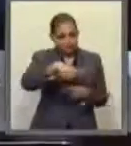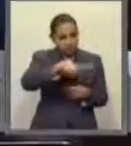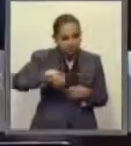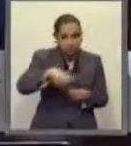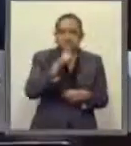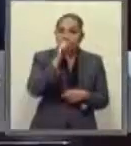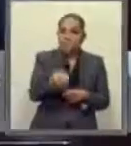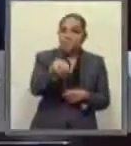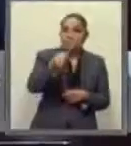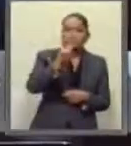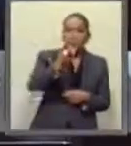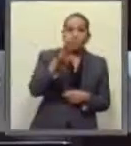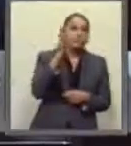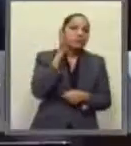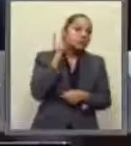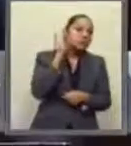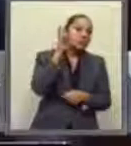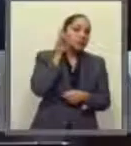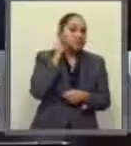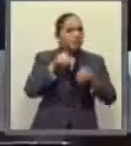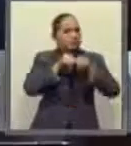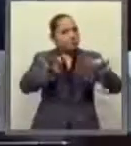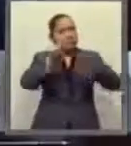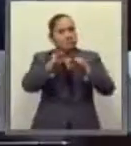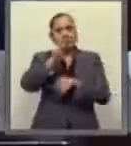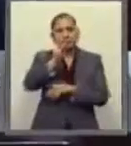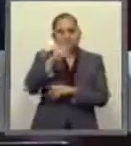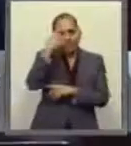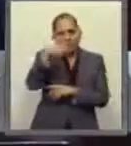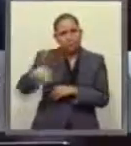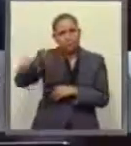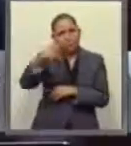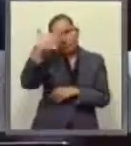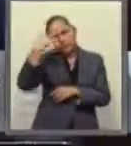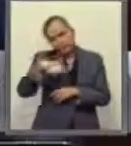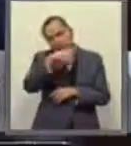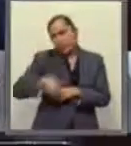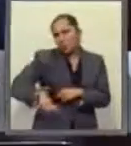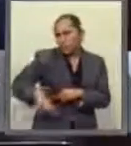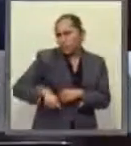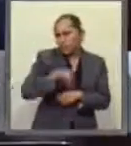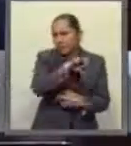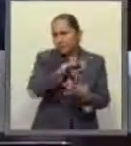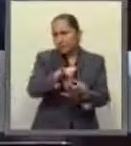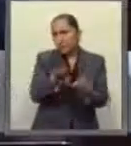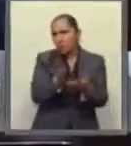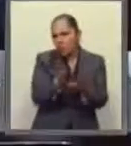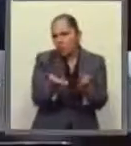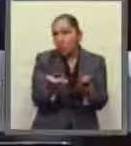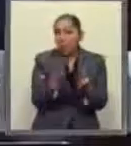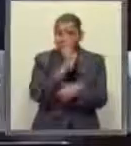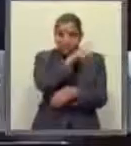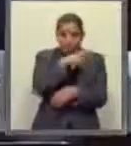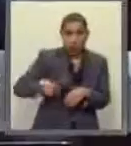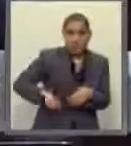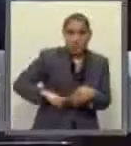Congreso puedan tal vez saber cómo interviene el estado o cómo debería intervenir